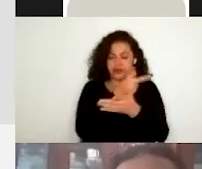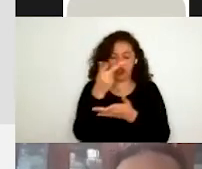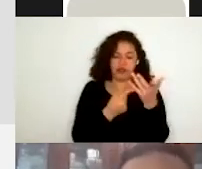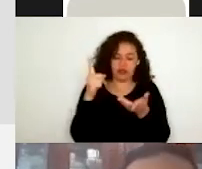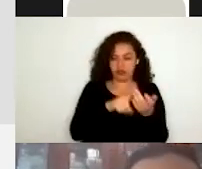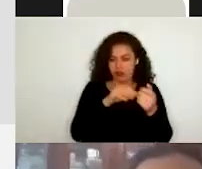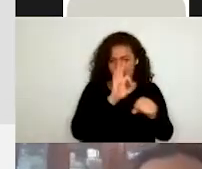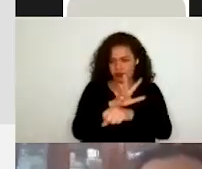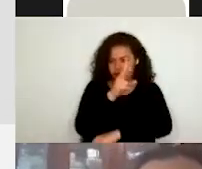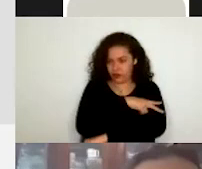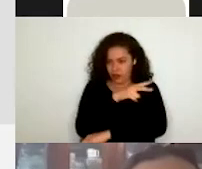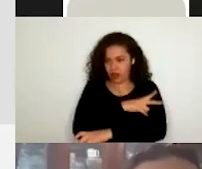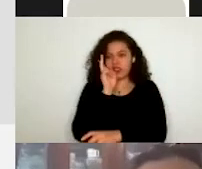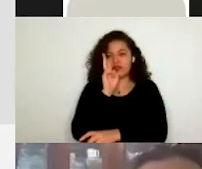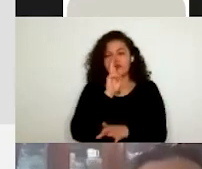civil. ¿Ok?